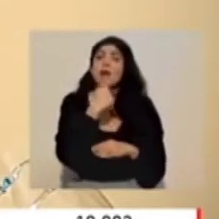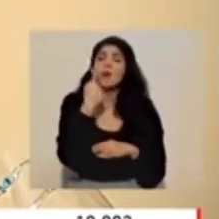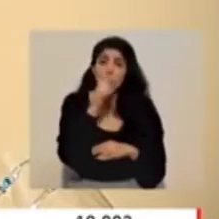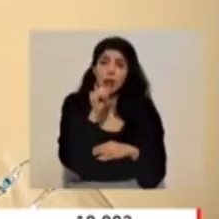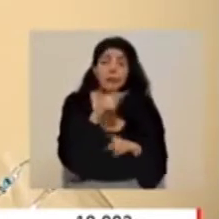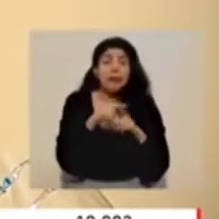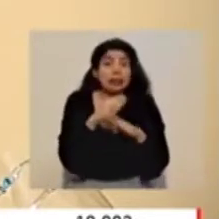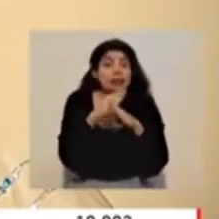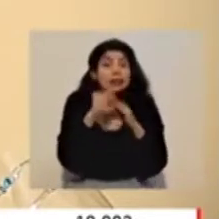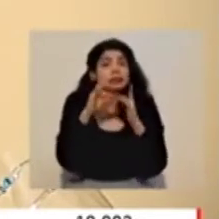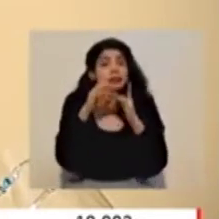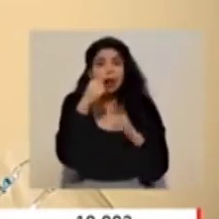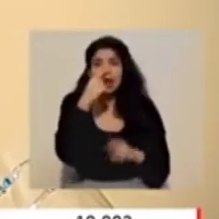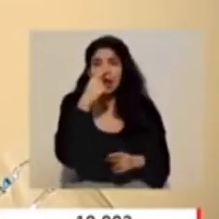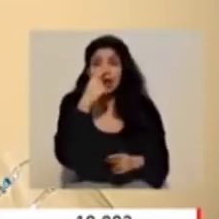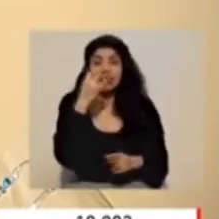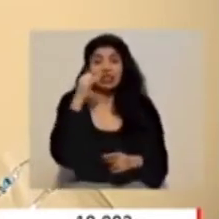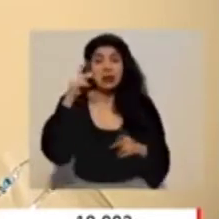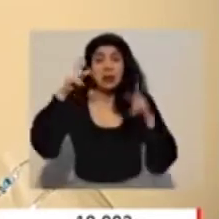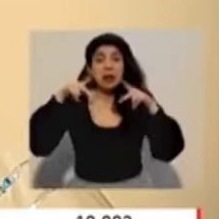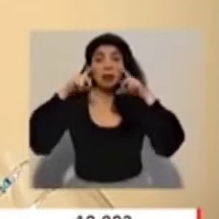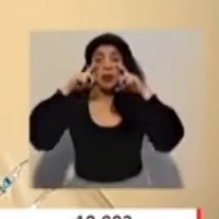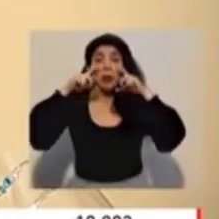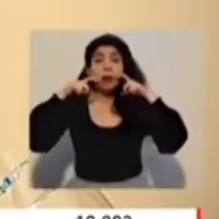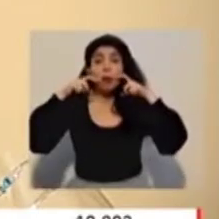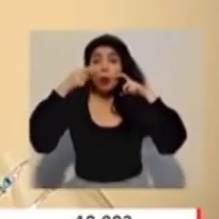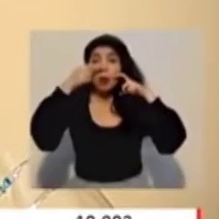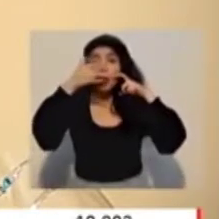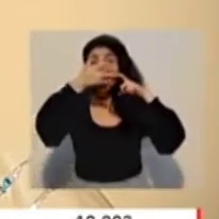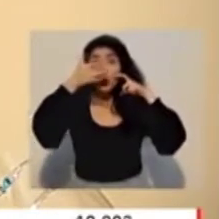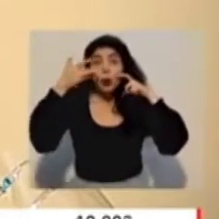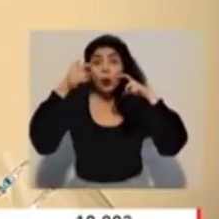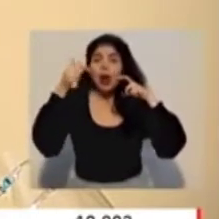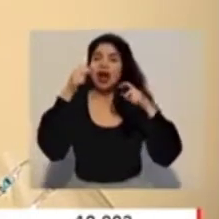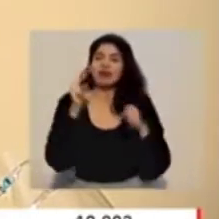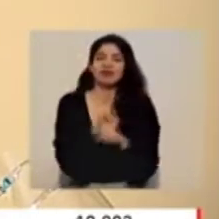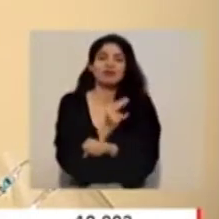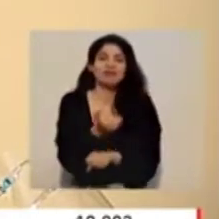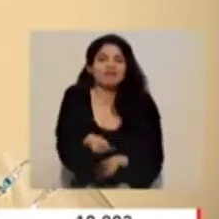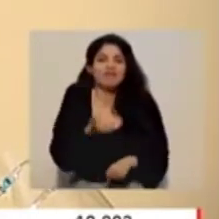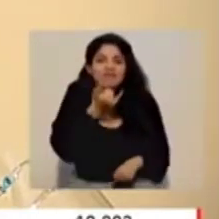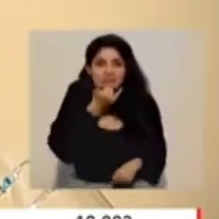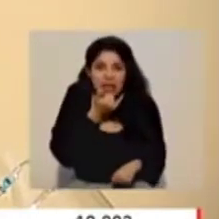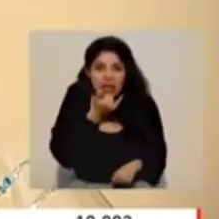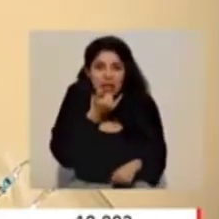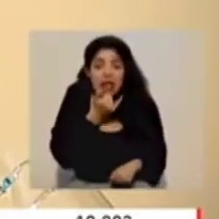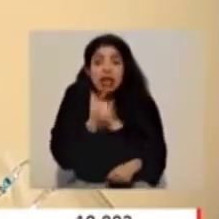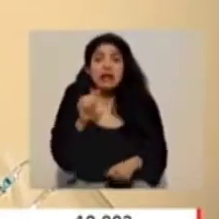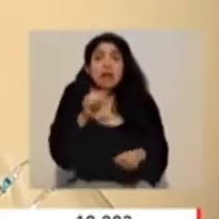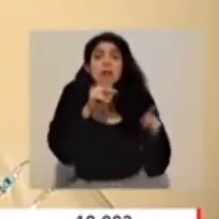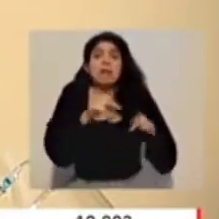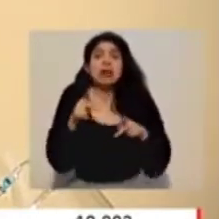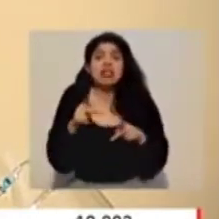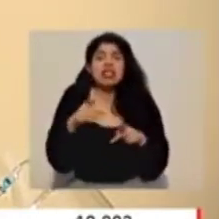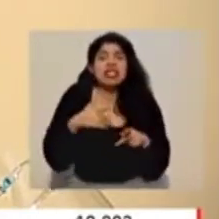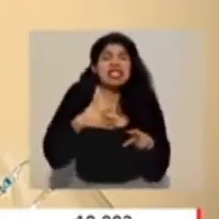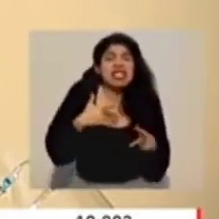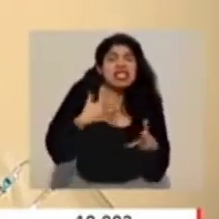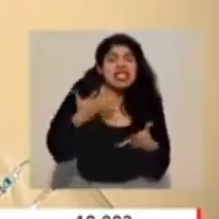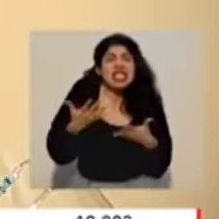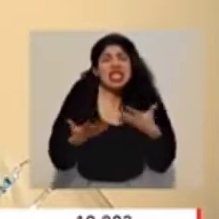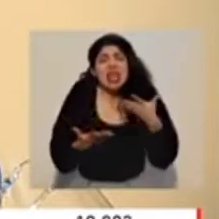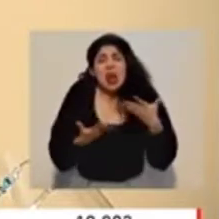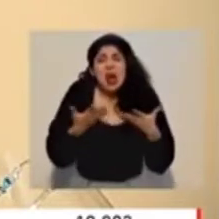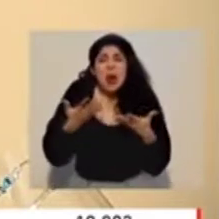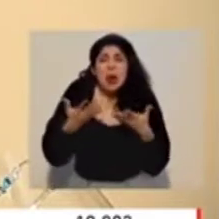Si una persona anda debajo de la nariz, ya está mal utilizada. Igual, hay gente que ya siente como incómodo